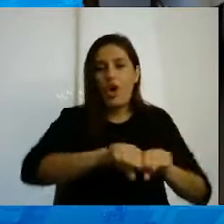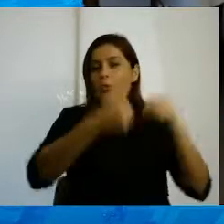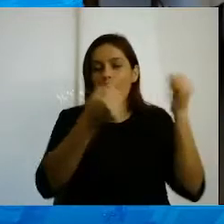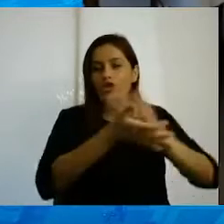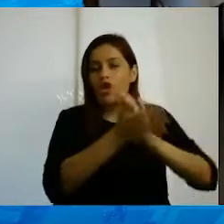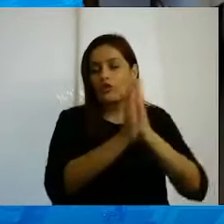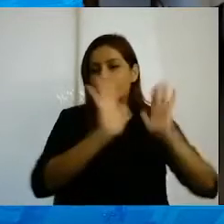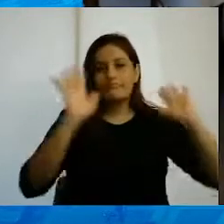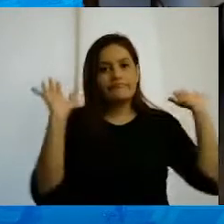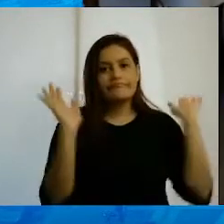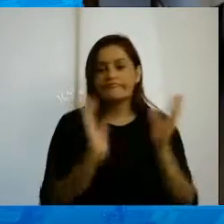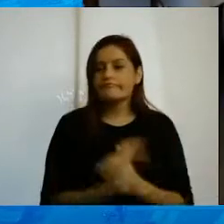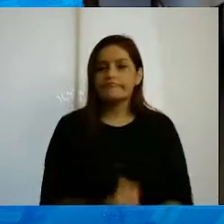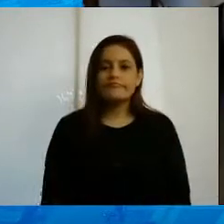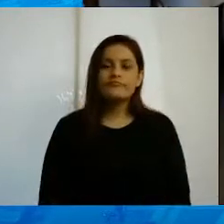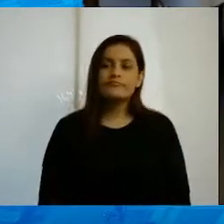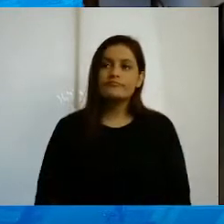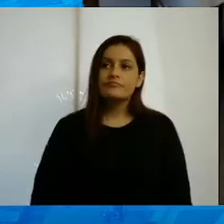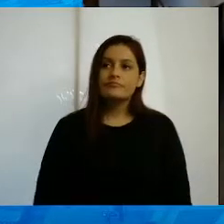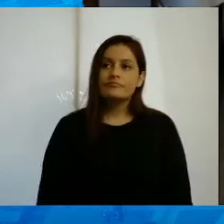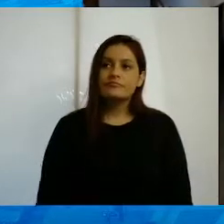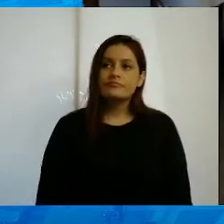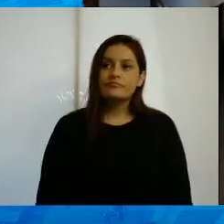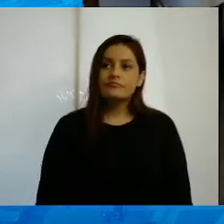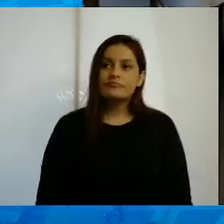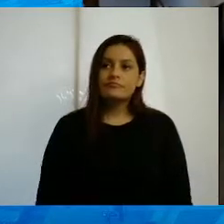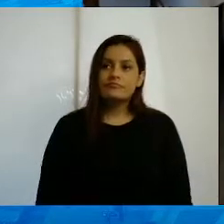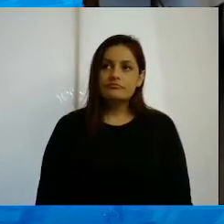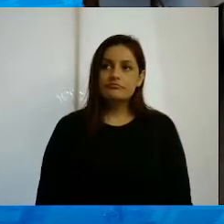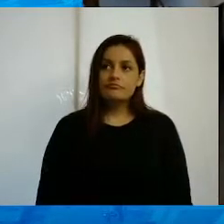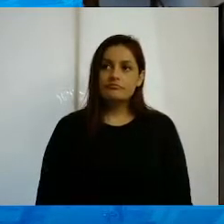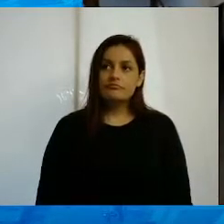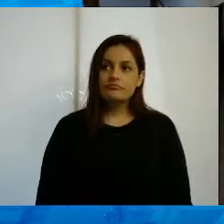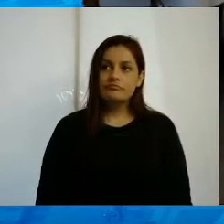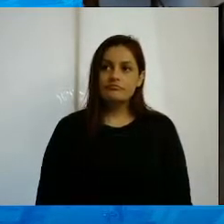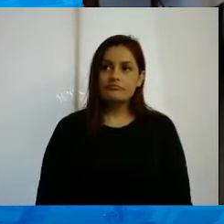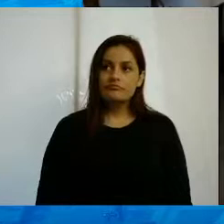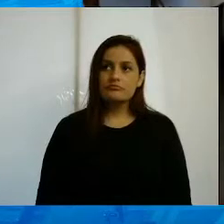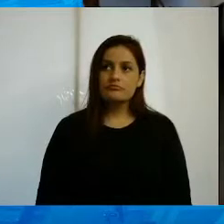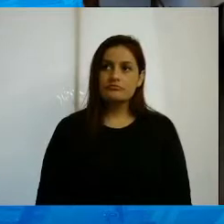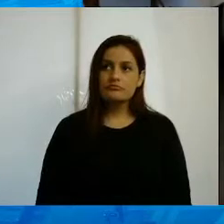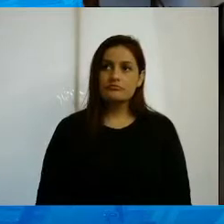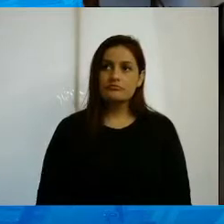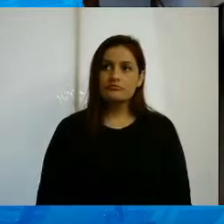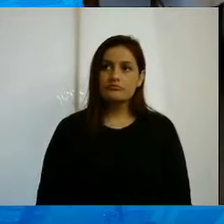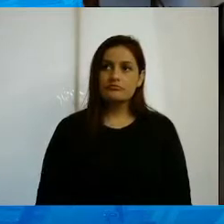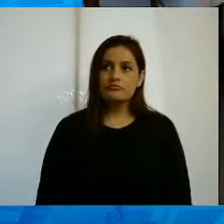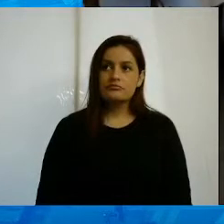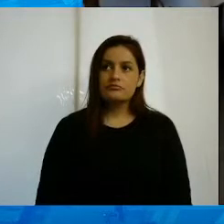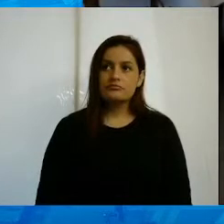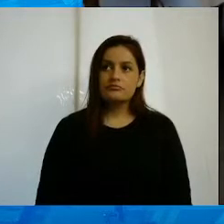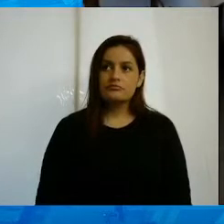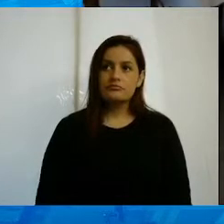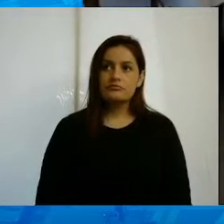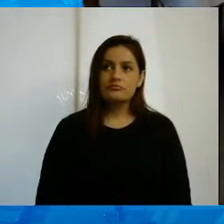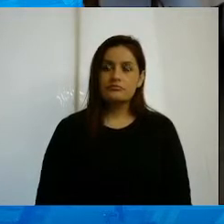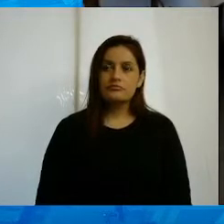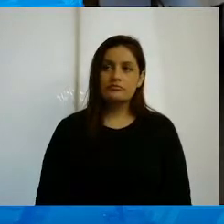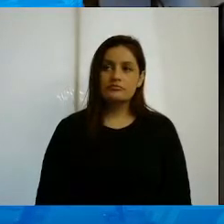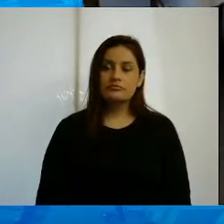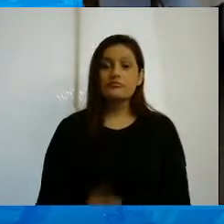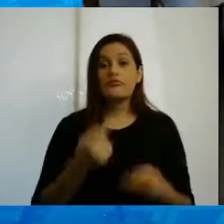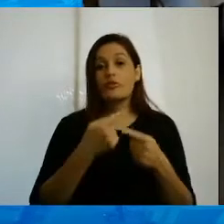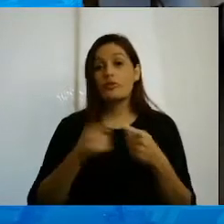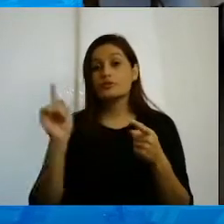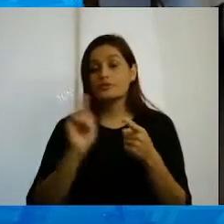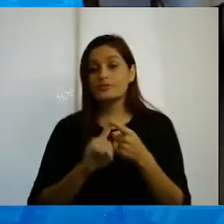así que los elementos estos los tiran hacia el sitio aledaño a la población y ahí hay un basural. Lo otro